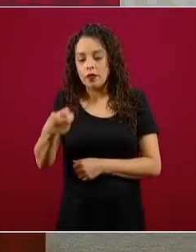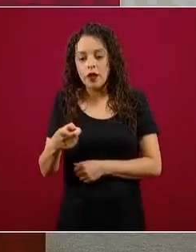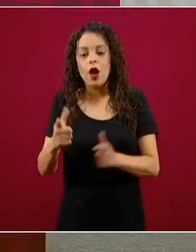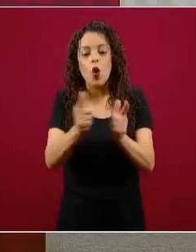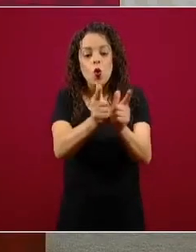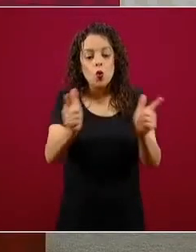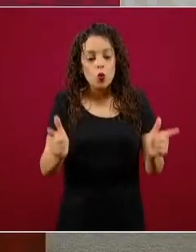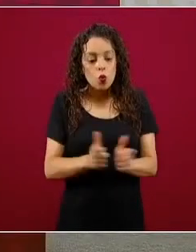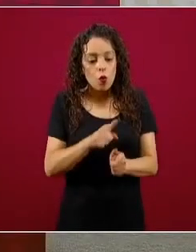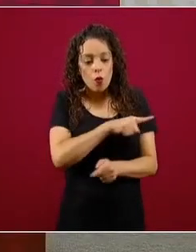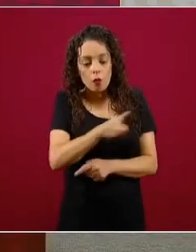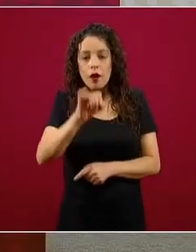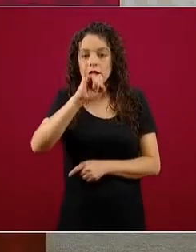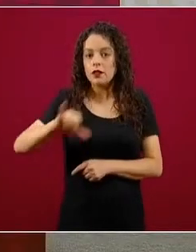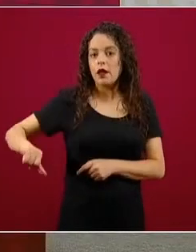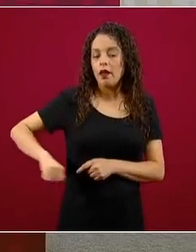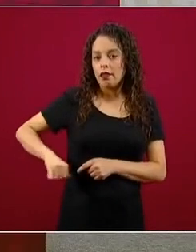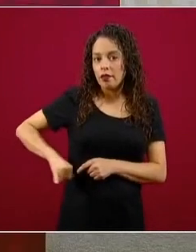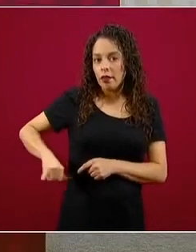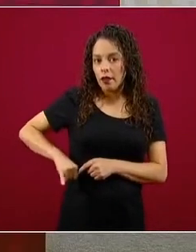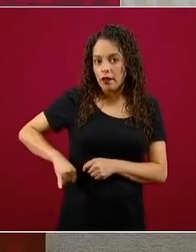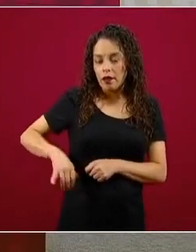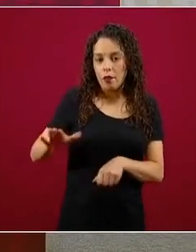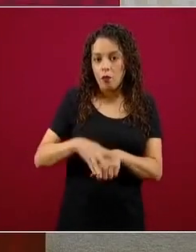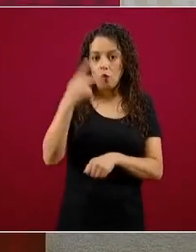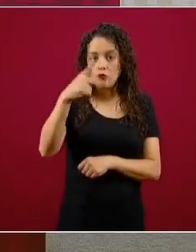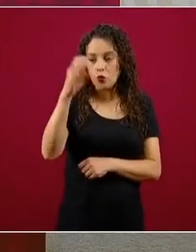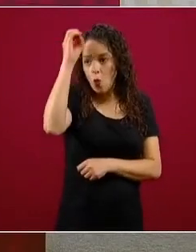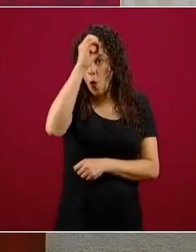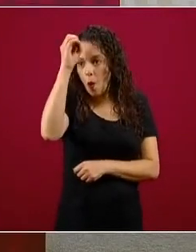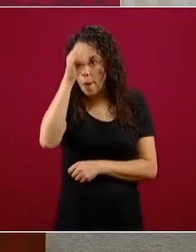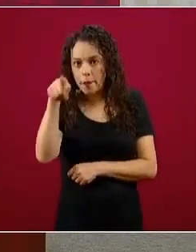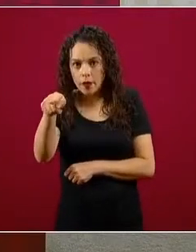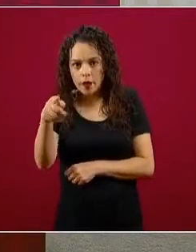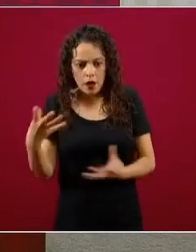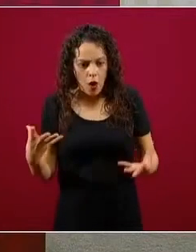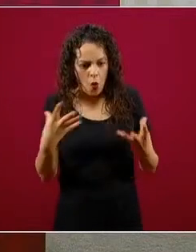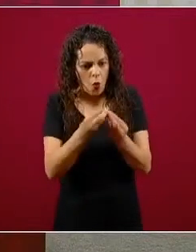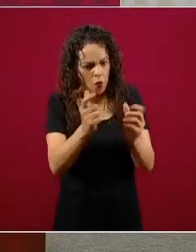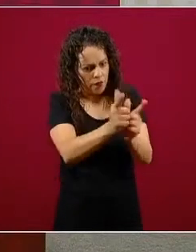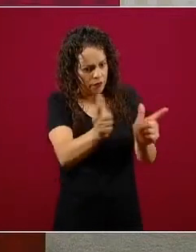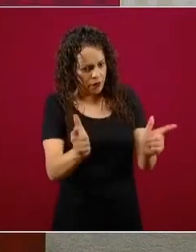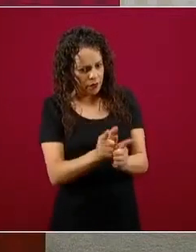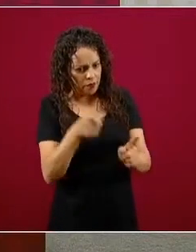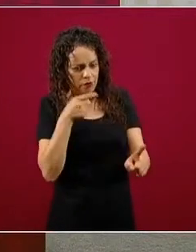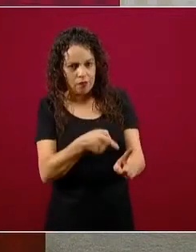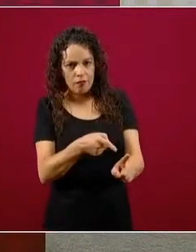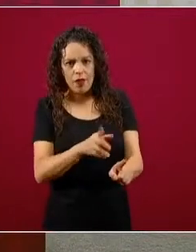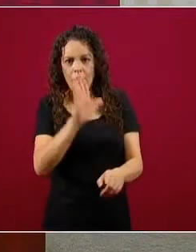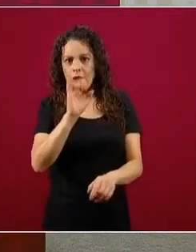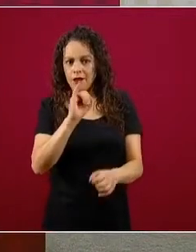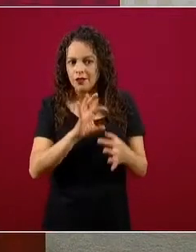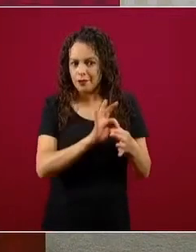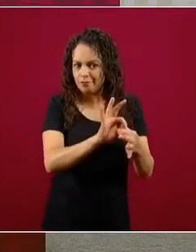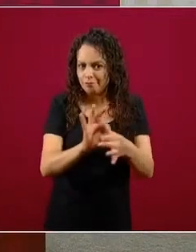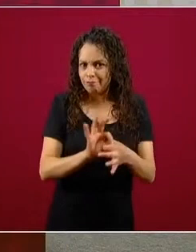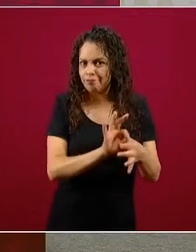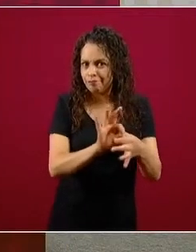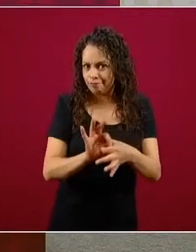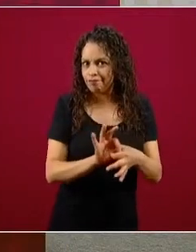que vemos consistentemente agrupadas las opiniones, a veces parecieran sincrónicas efectivamente.